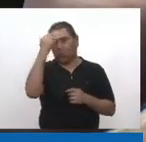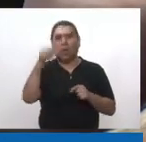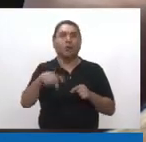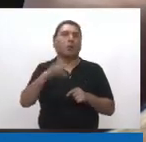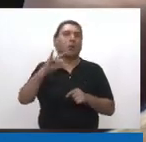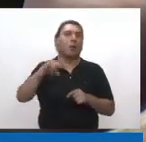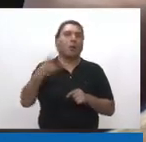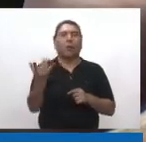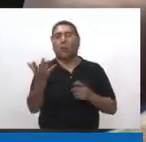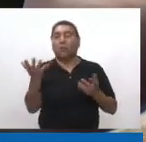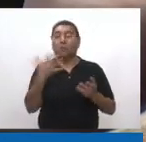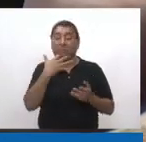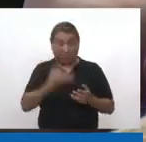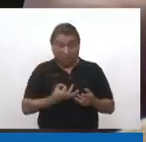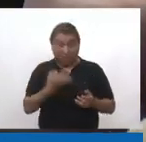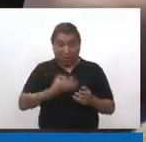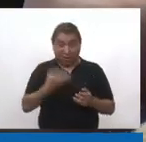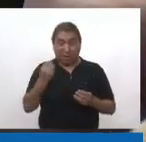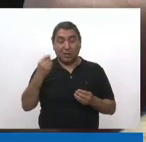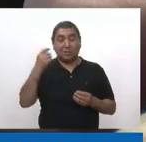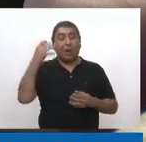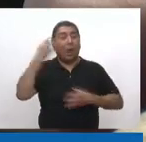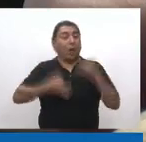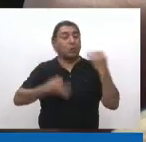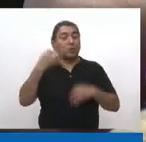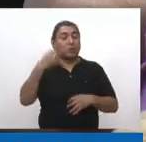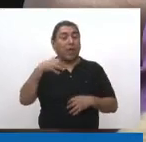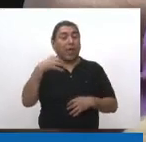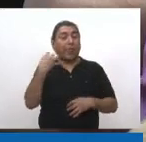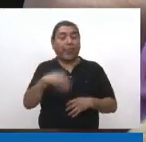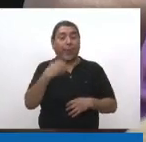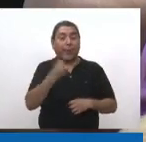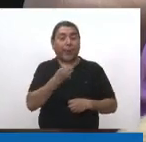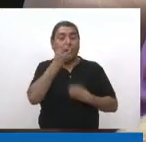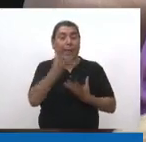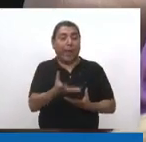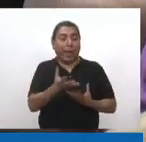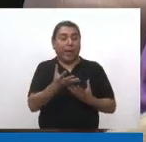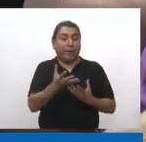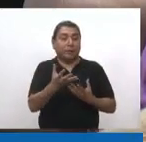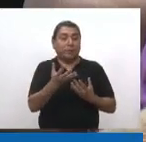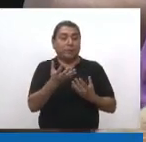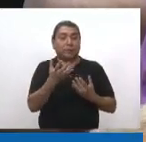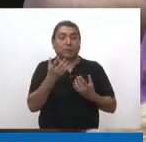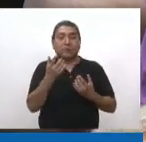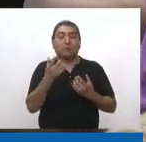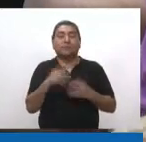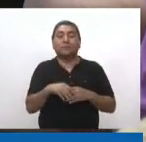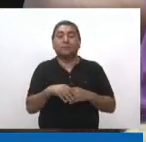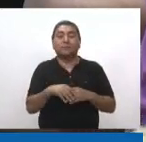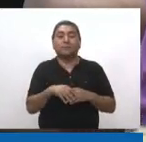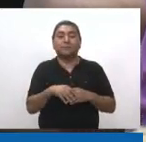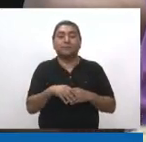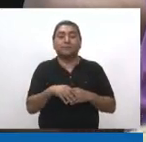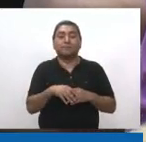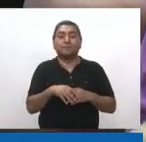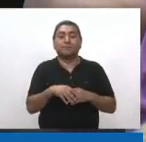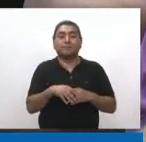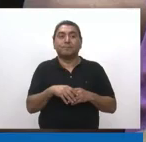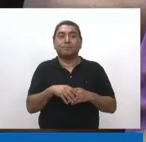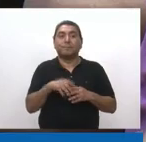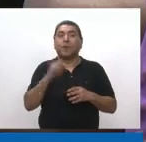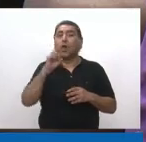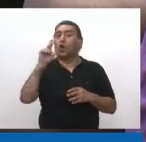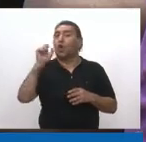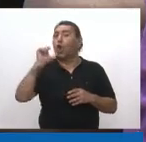es... La verdad que es la justicia la que debe declarar la constitucionalidad o la inconstitucionalidad de un DNU. Es su